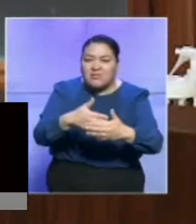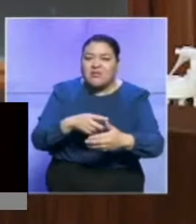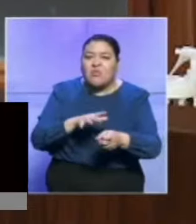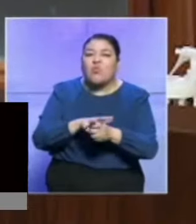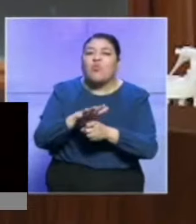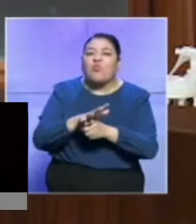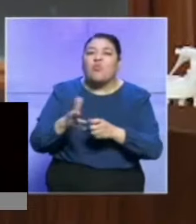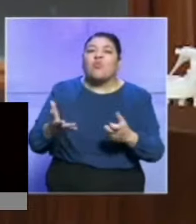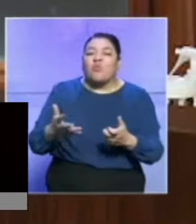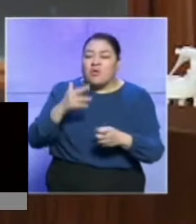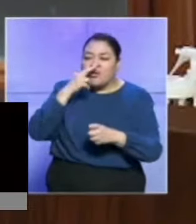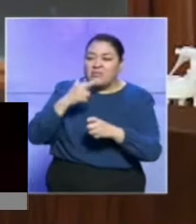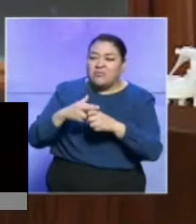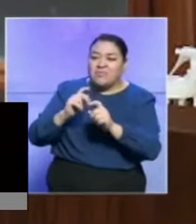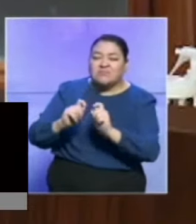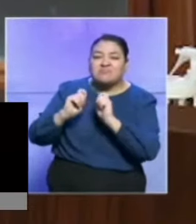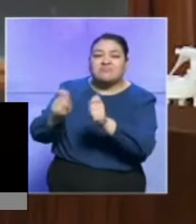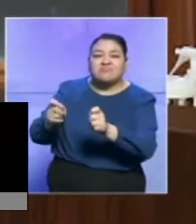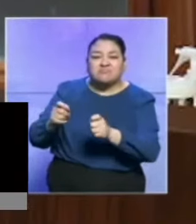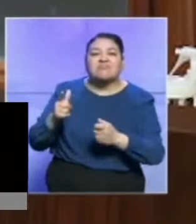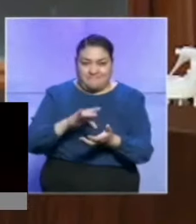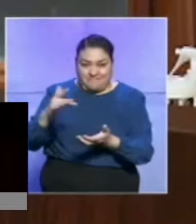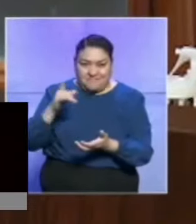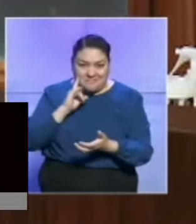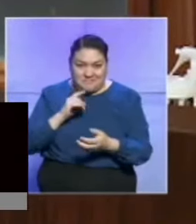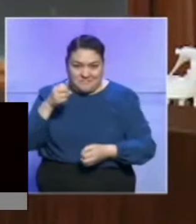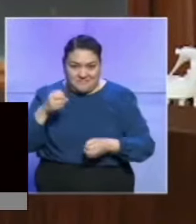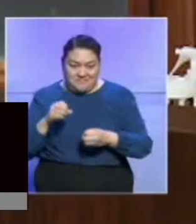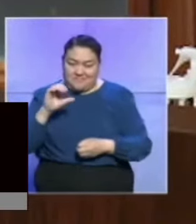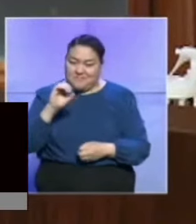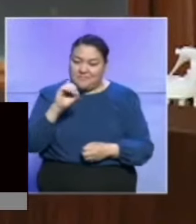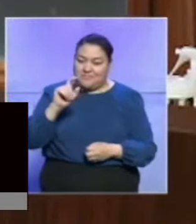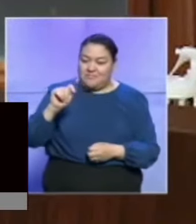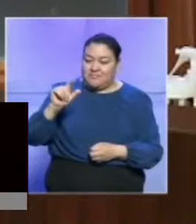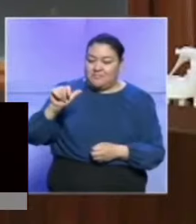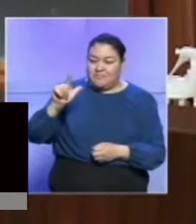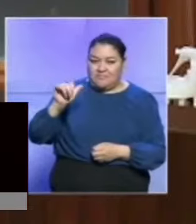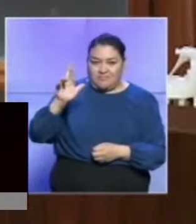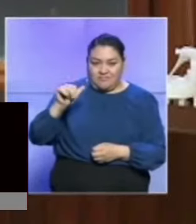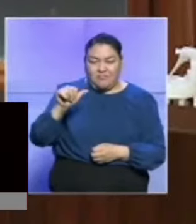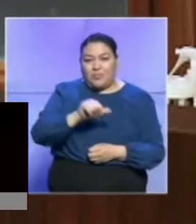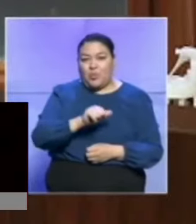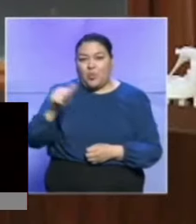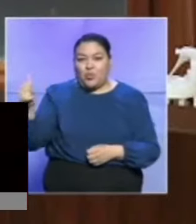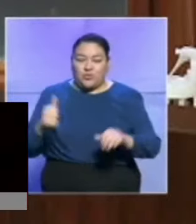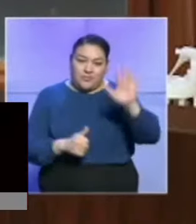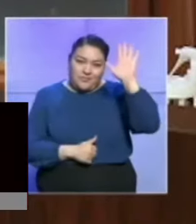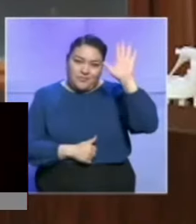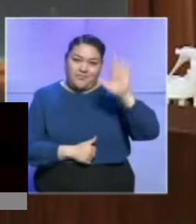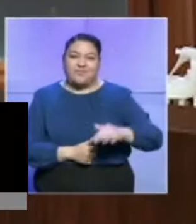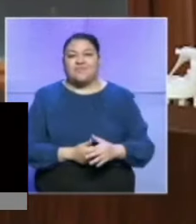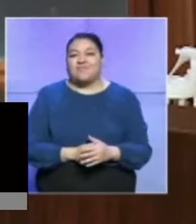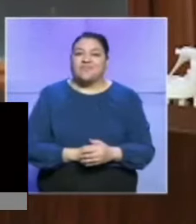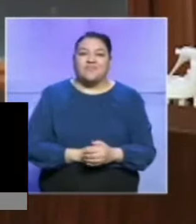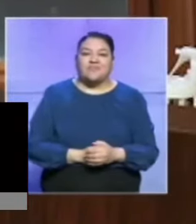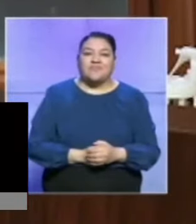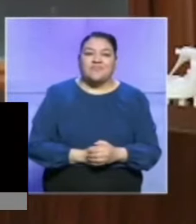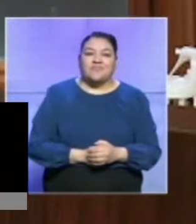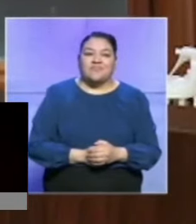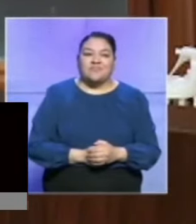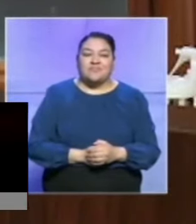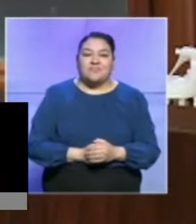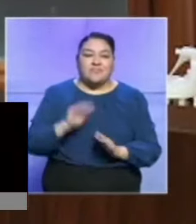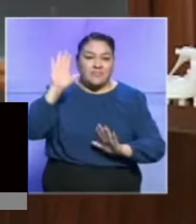emitido otros jueces, diversos jueces de amparo, ¿no? En eso no nos pronunciamos porque no es de nuestra